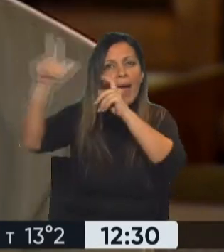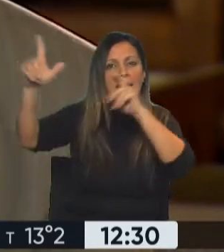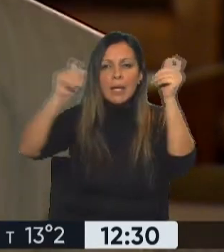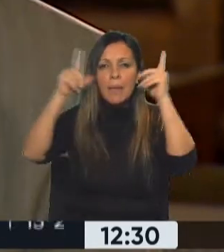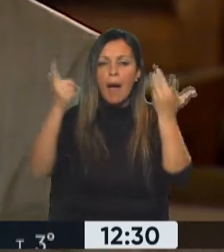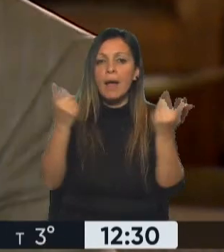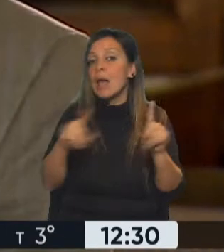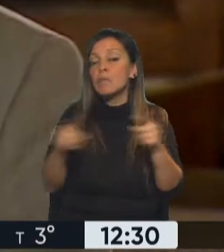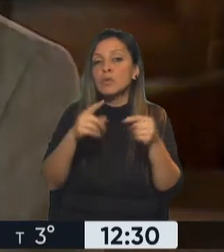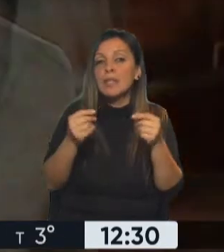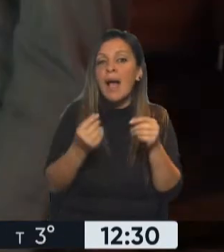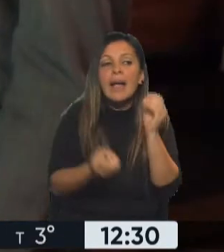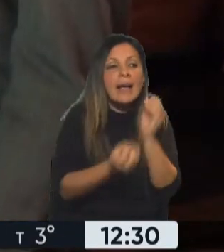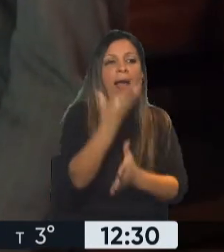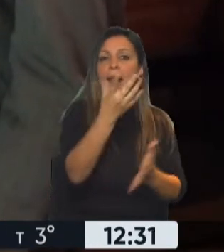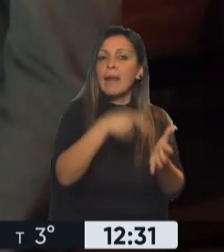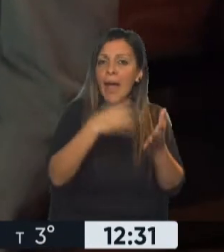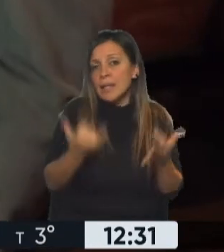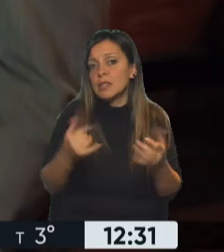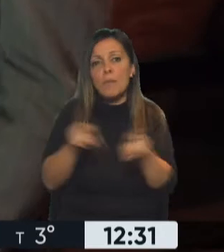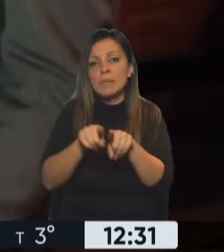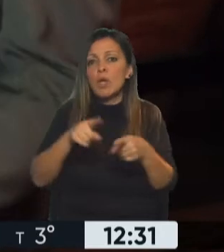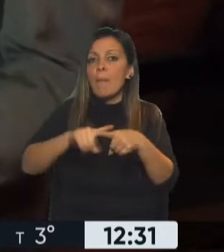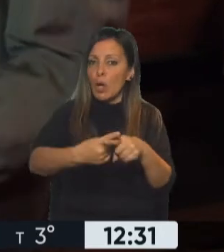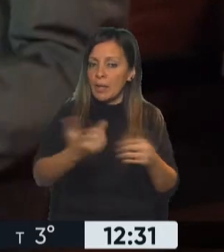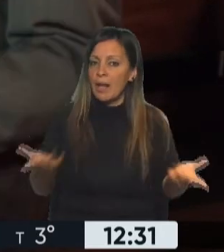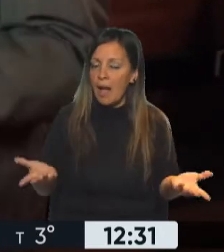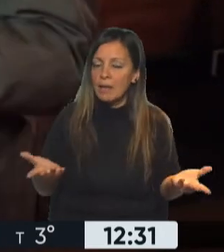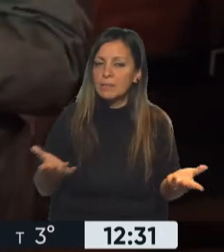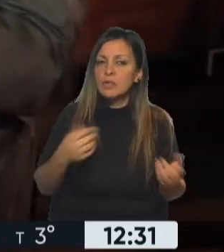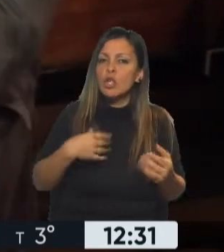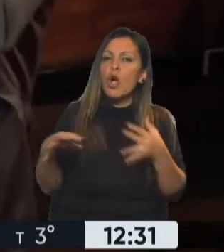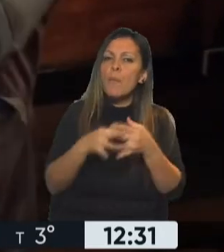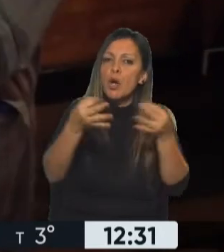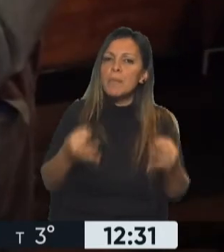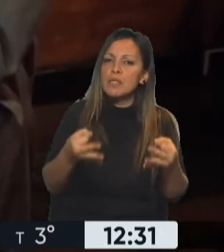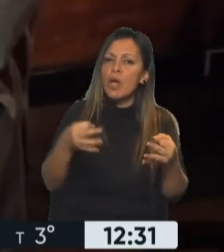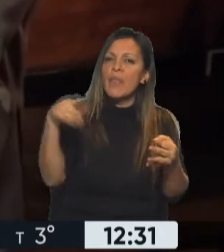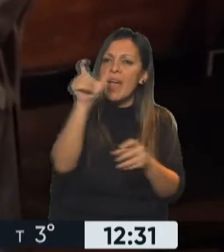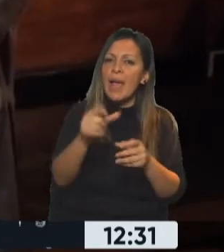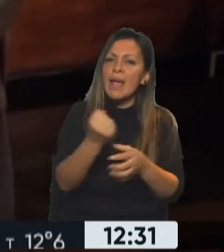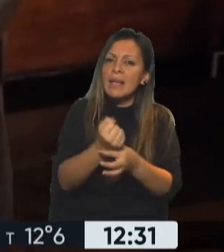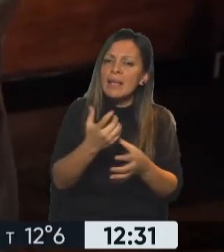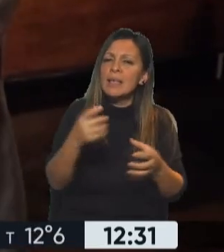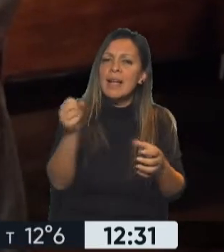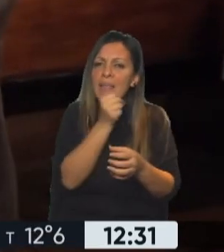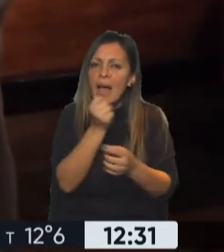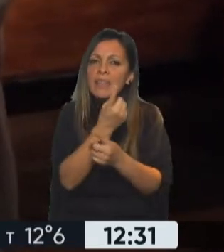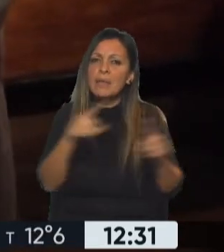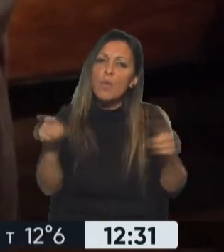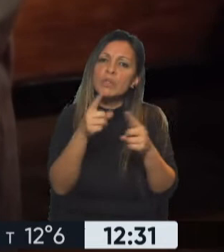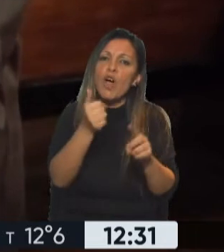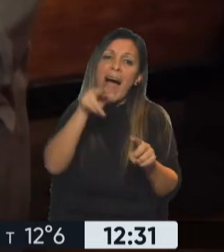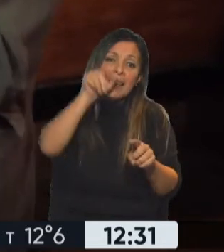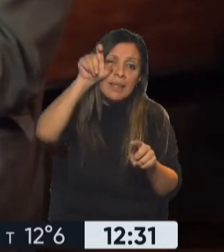político crear, pero creo que el compromiso artístico es todo, ¿no? El compromiso